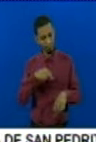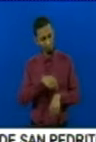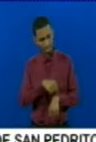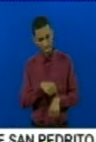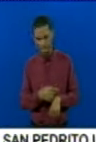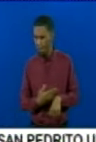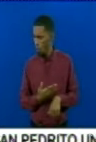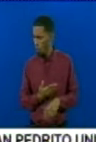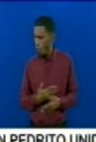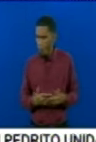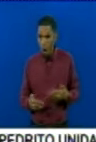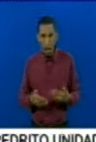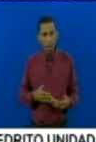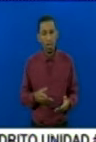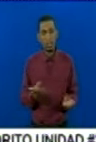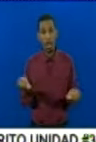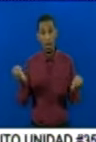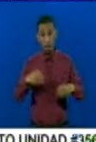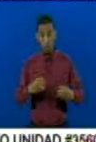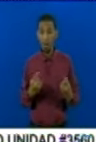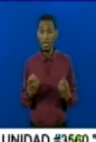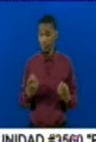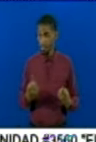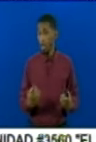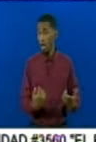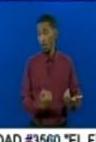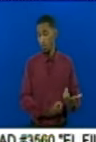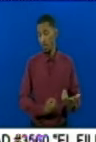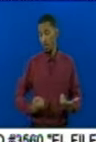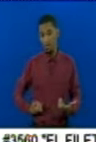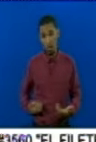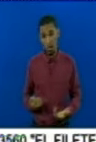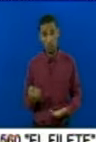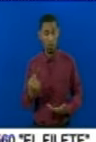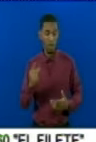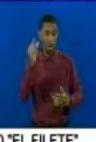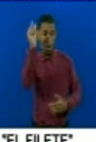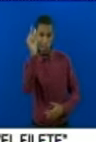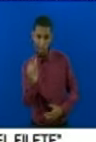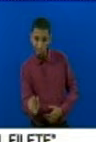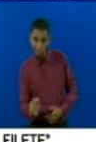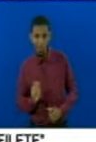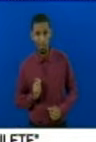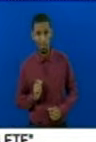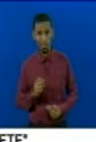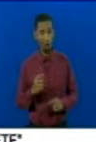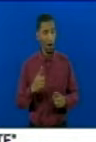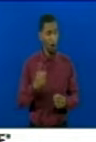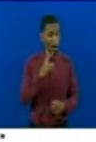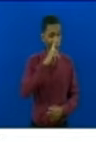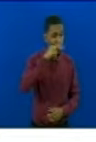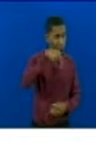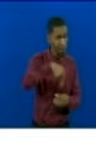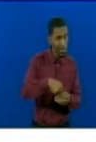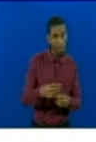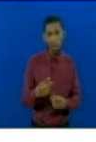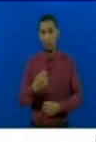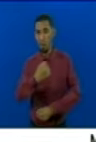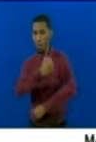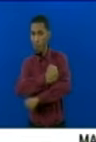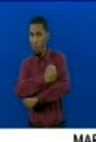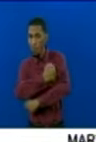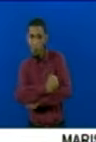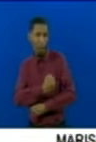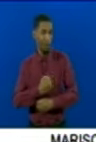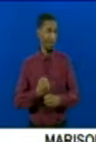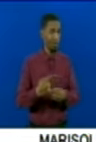sea, porque sabemos que hay un factor humano muy importante, que hay también factores desde el punto de vista del combustible, de la transportación, que a veces